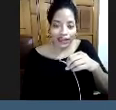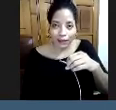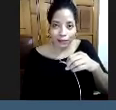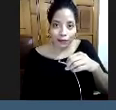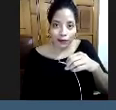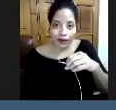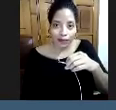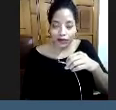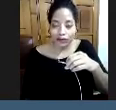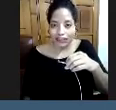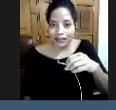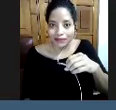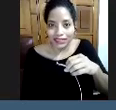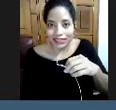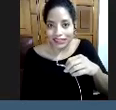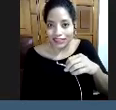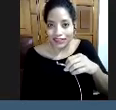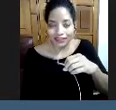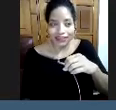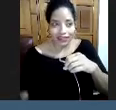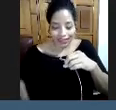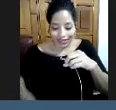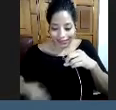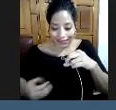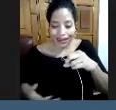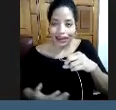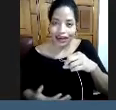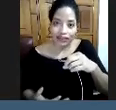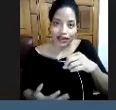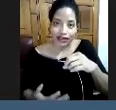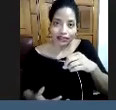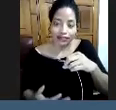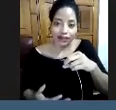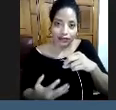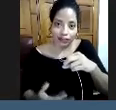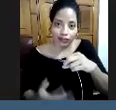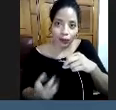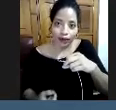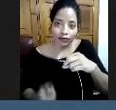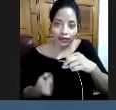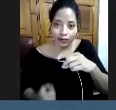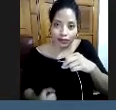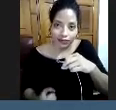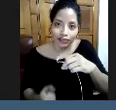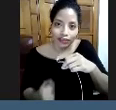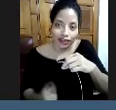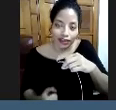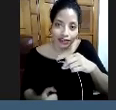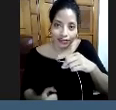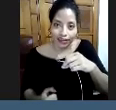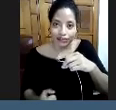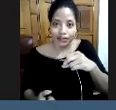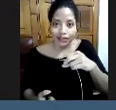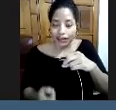política es muy poca, pero realmente quien debe, quien está a cargo de garantizar los derechos humanos de la población es